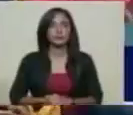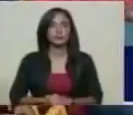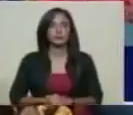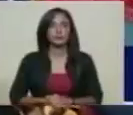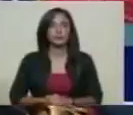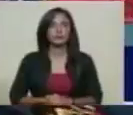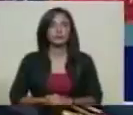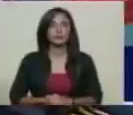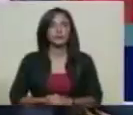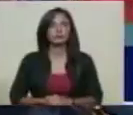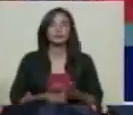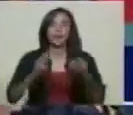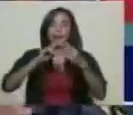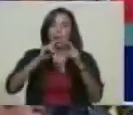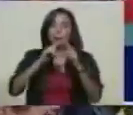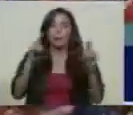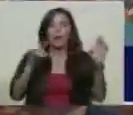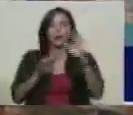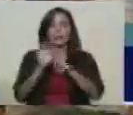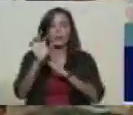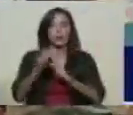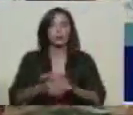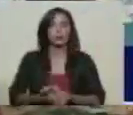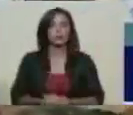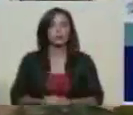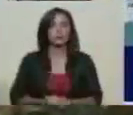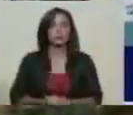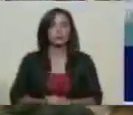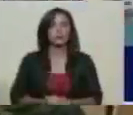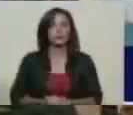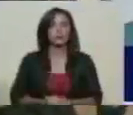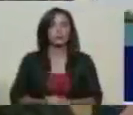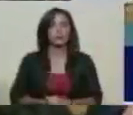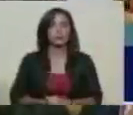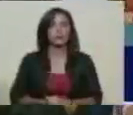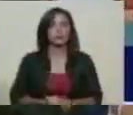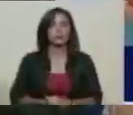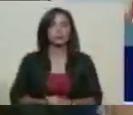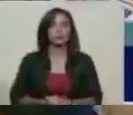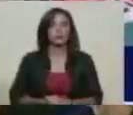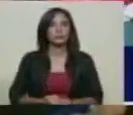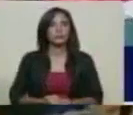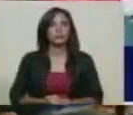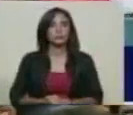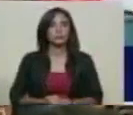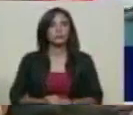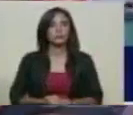garantizar la paz del país, garantizar el triunfo.